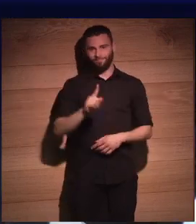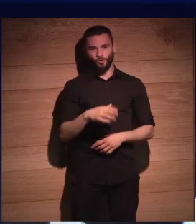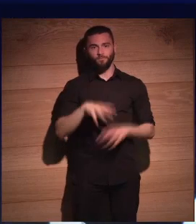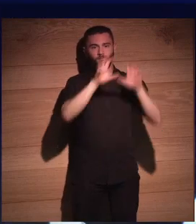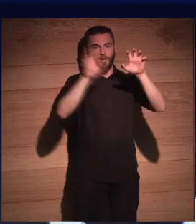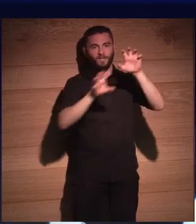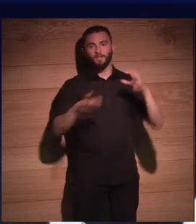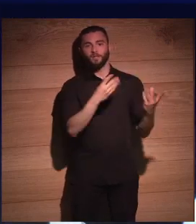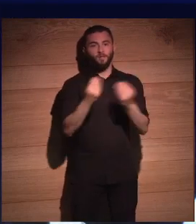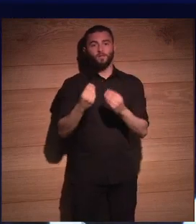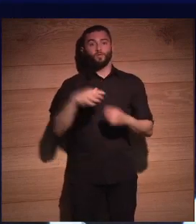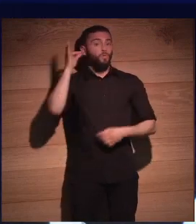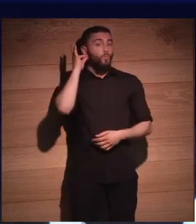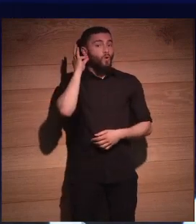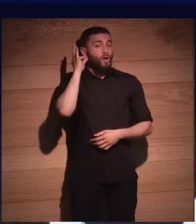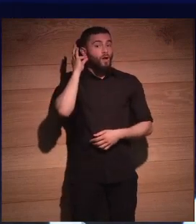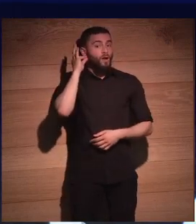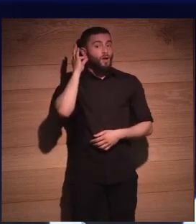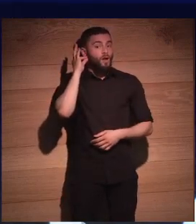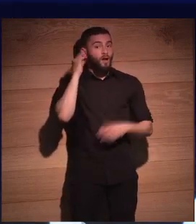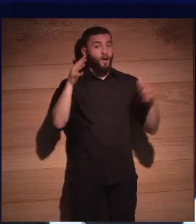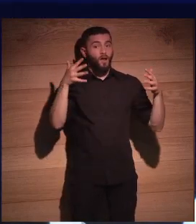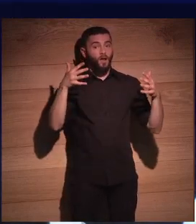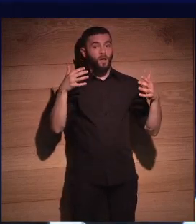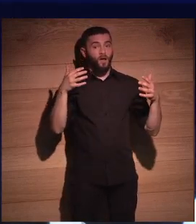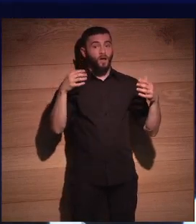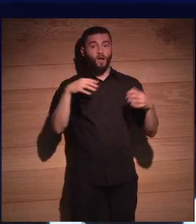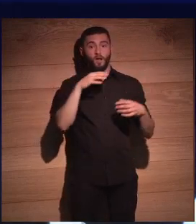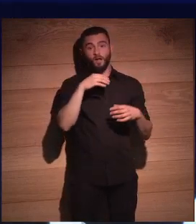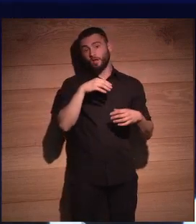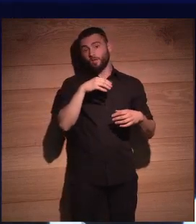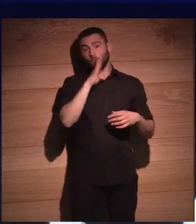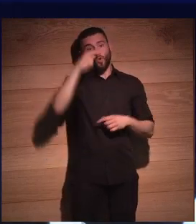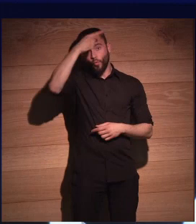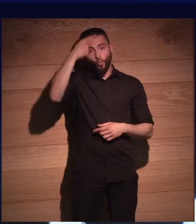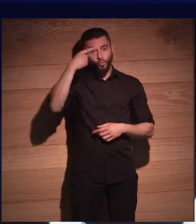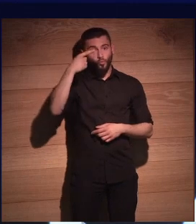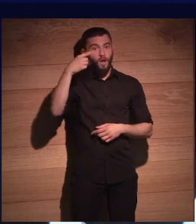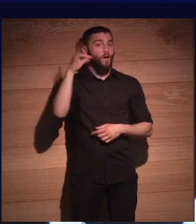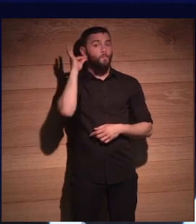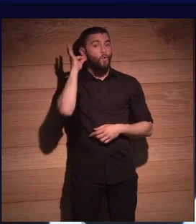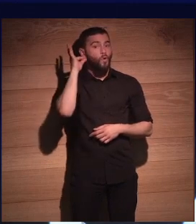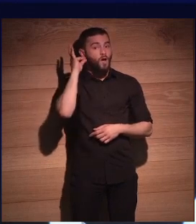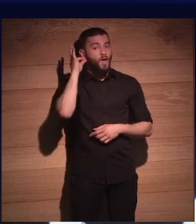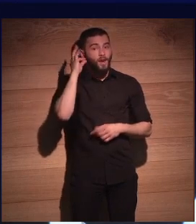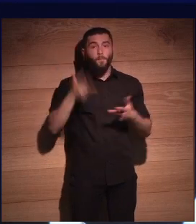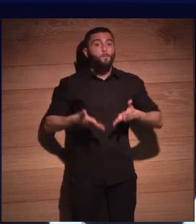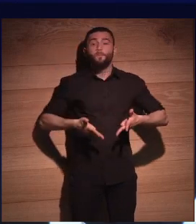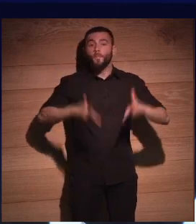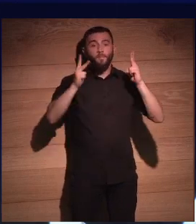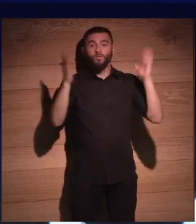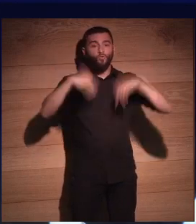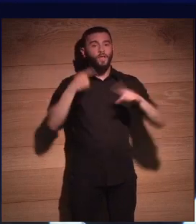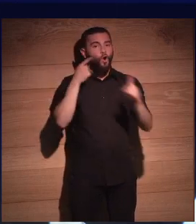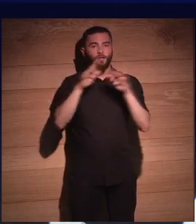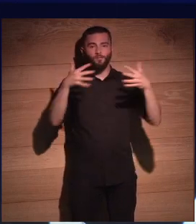muchos países donde las mujeres ni siquiera tienen la posibilidad, por razones muchas veces culturales, no tienen el permiso, digamos,